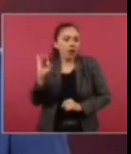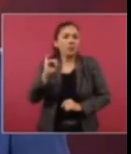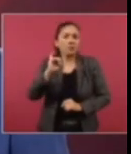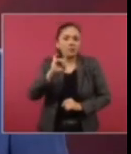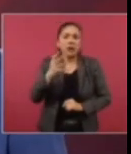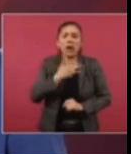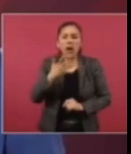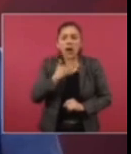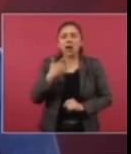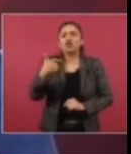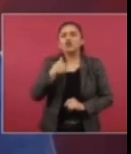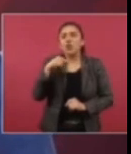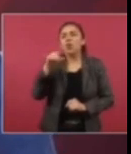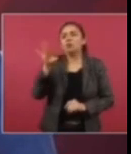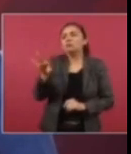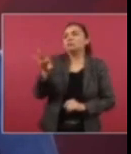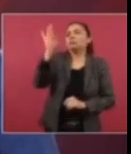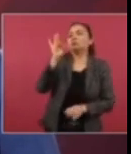abogado